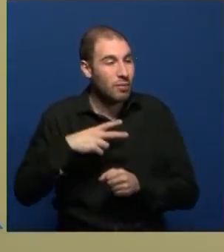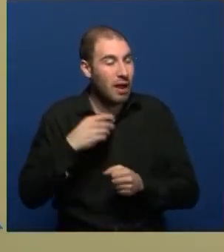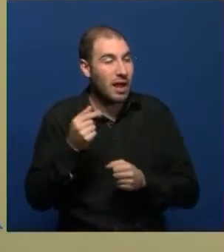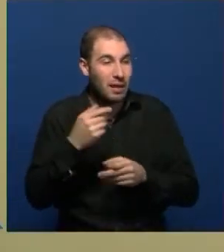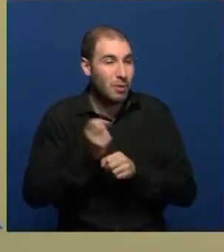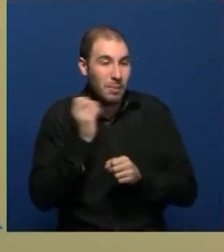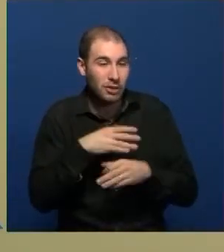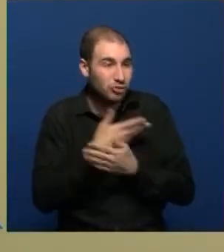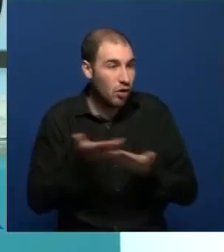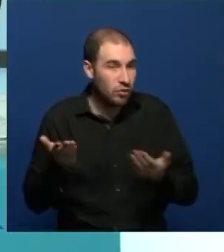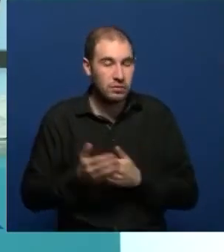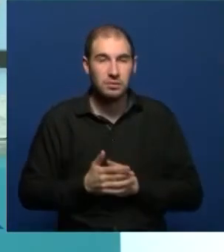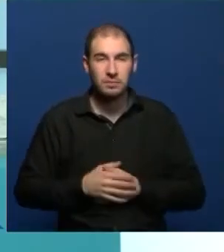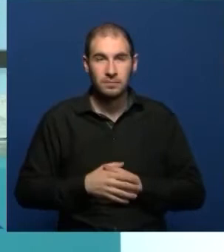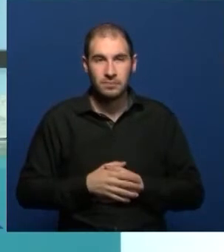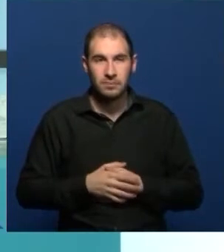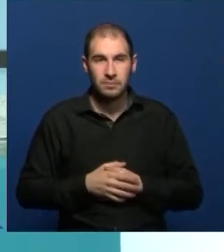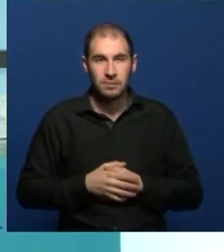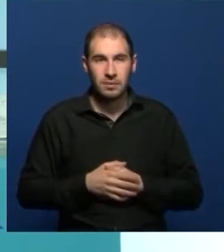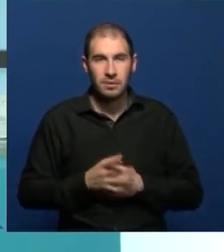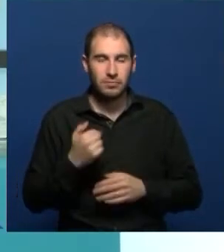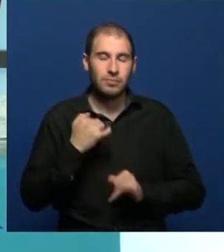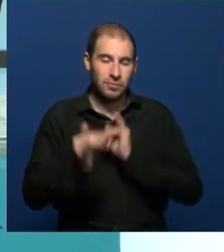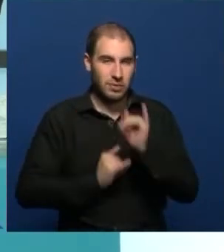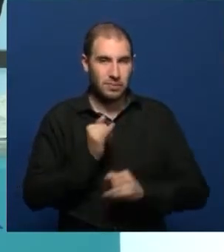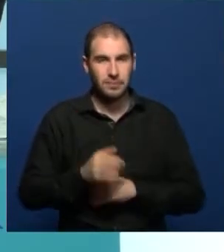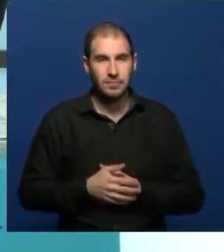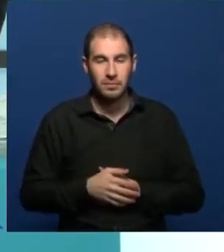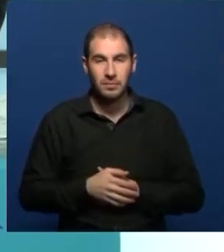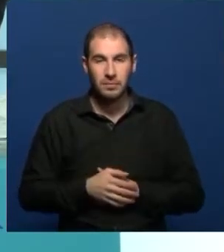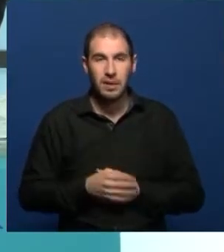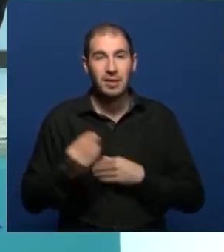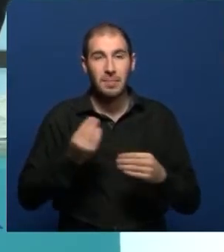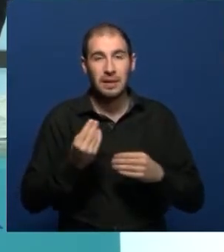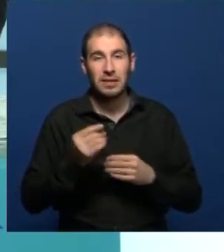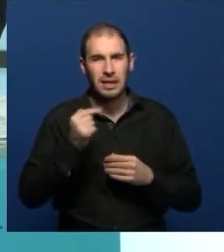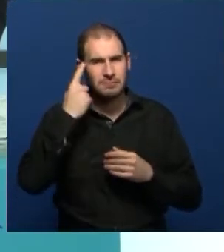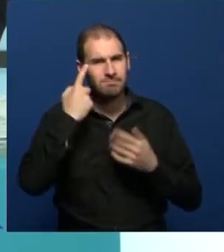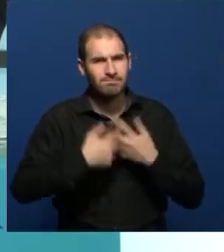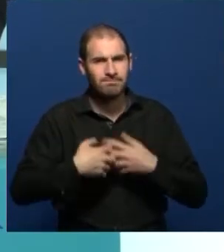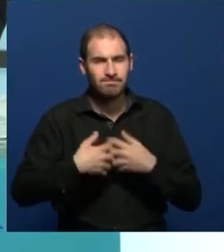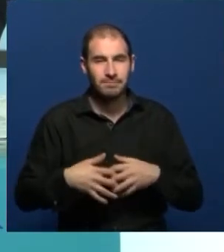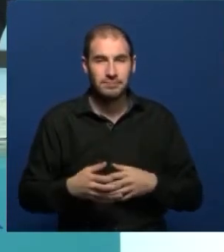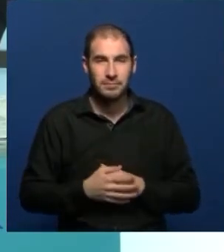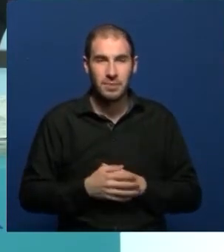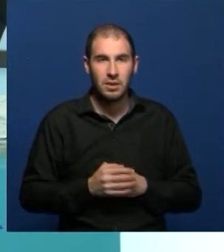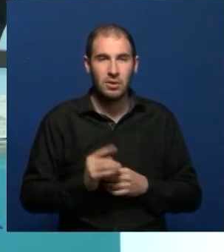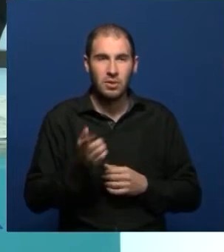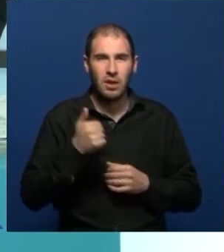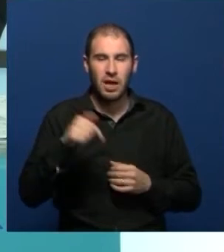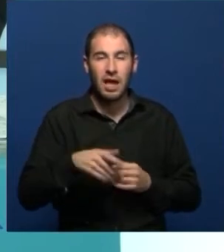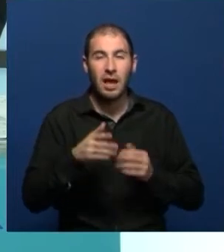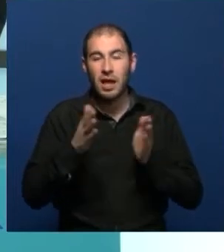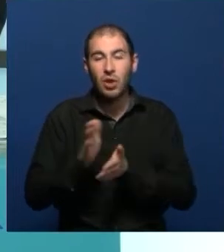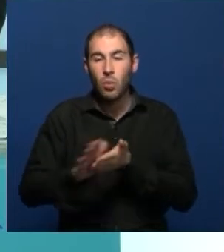empleo es lo mejor para todos, ¿no? Sí, desde ya. Lo que pasa es que tenemos que pensar que estamos en una nueva